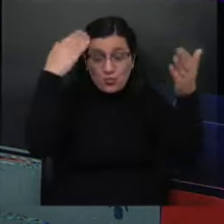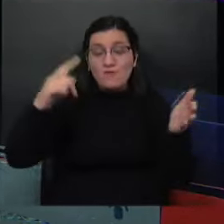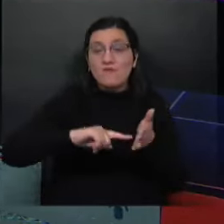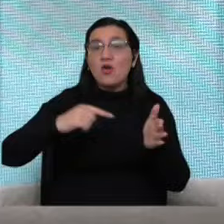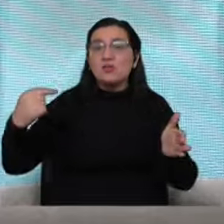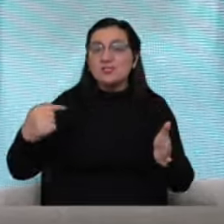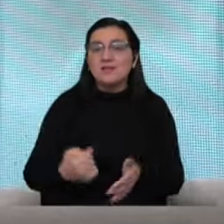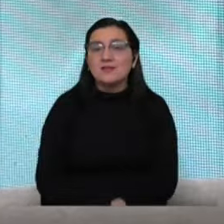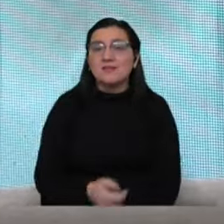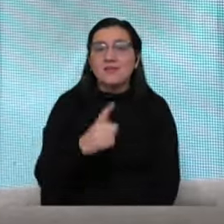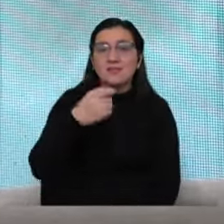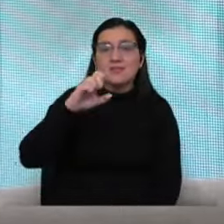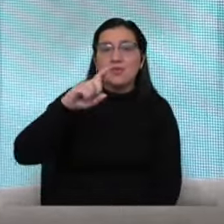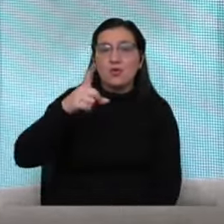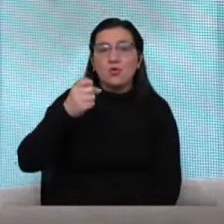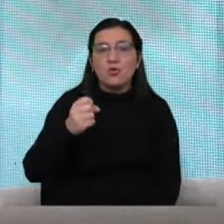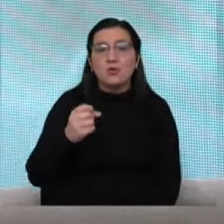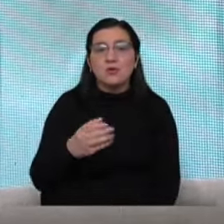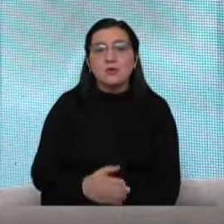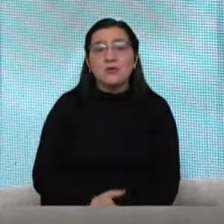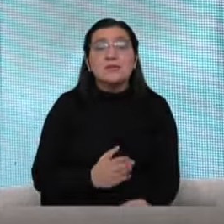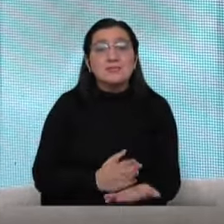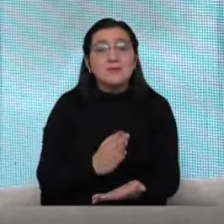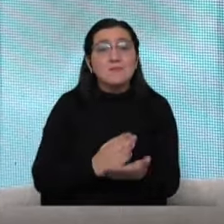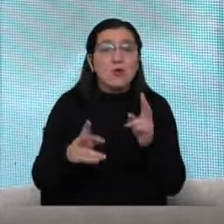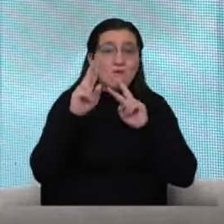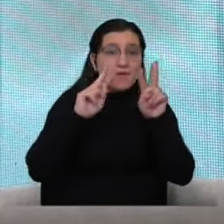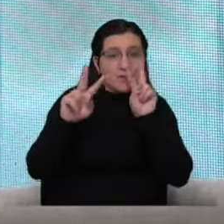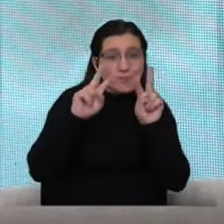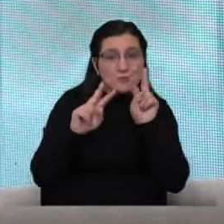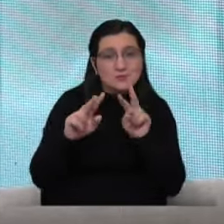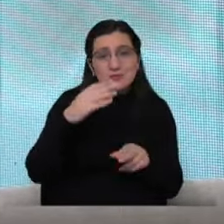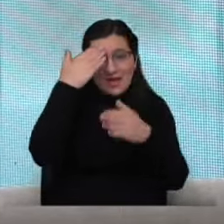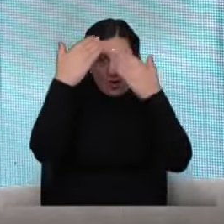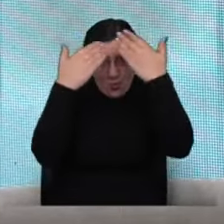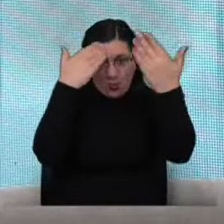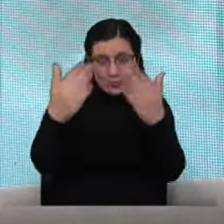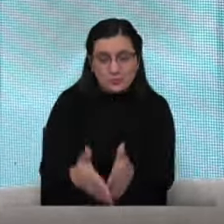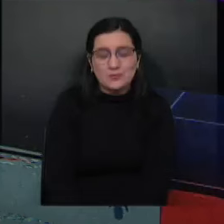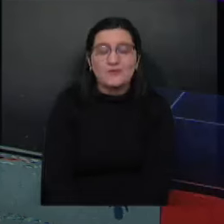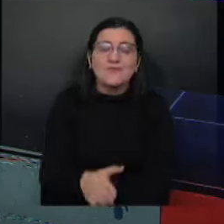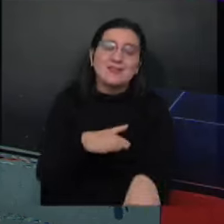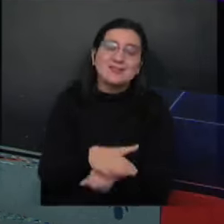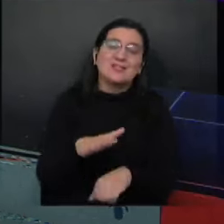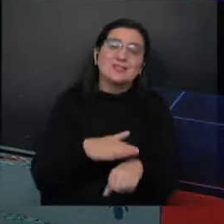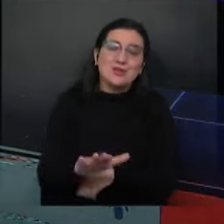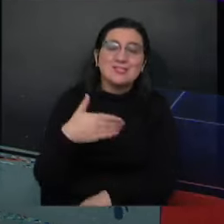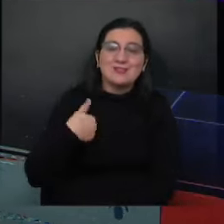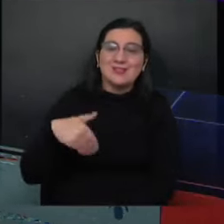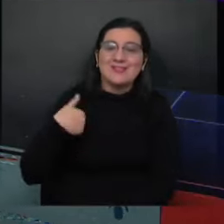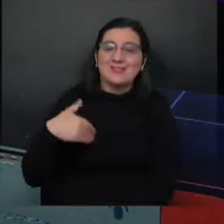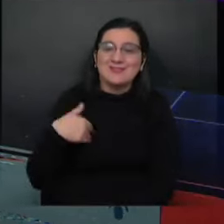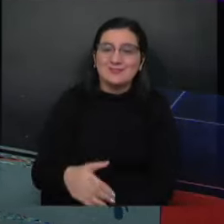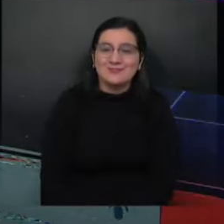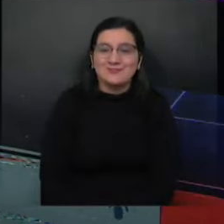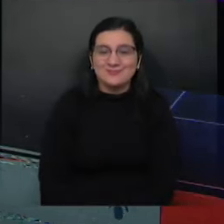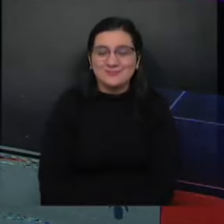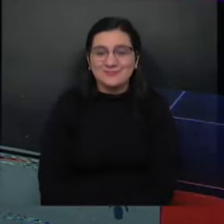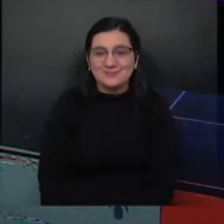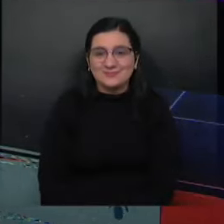Aires Diego nos manda siempre viéndolos y muchos aplausos Saludos a Buenos Aires felicitaciones a los argentinos por el